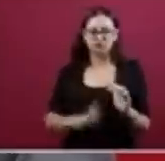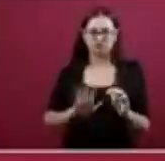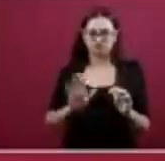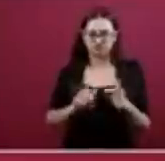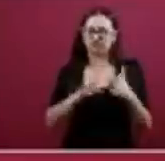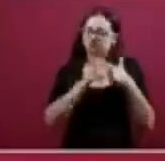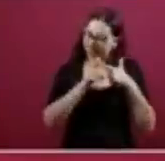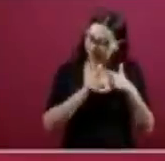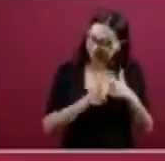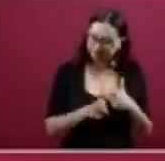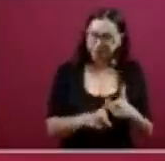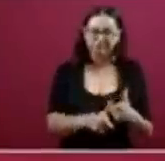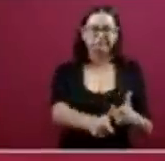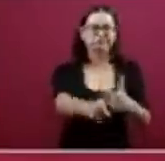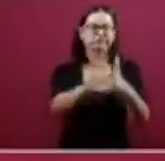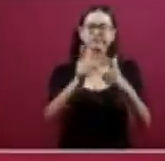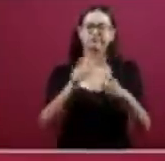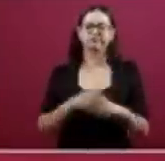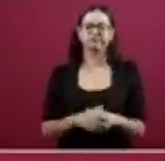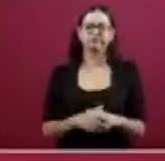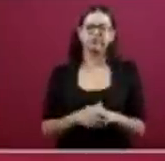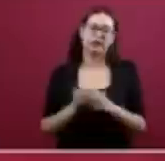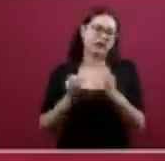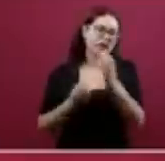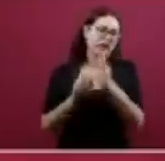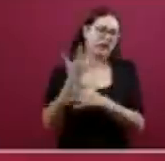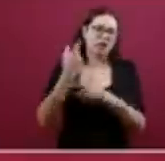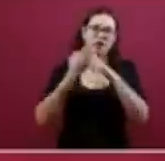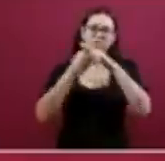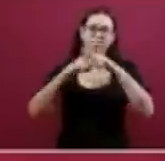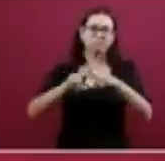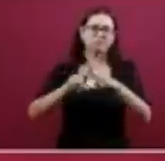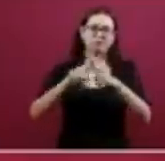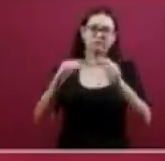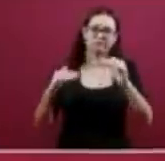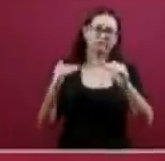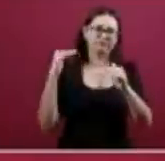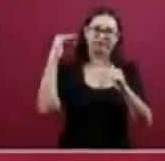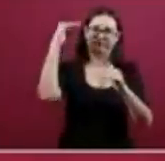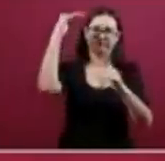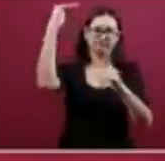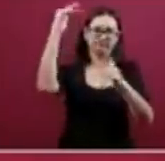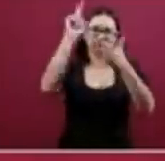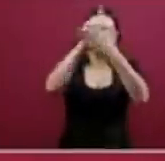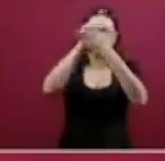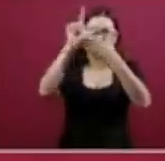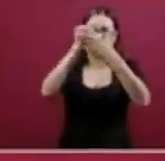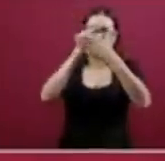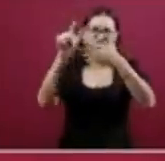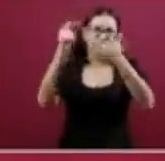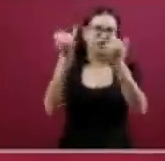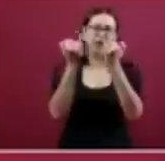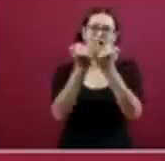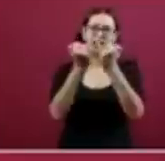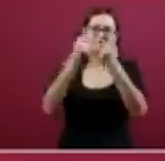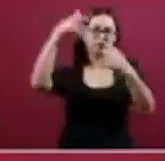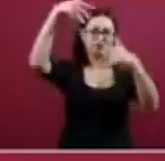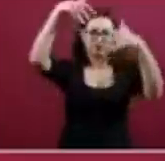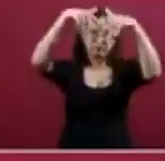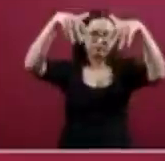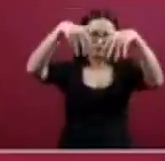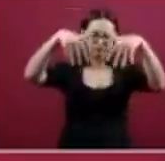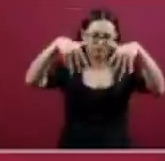luego, se empieza arriba y tiene que ir bajando porque muchas